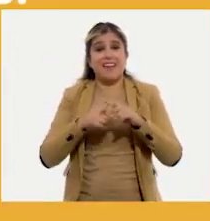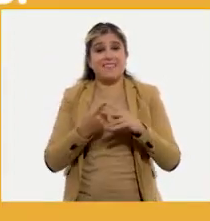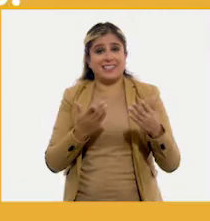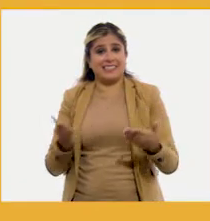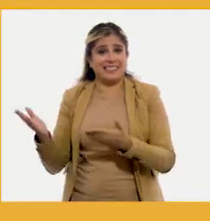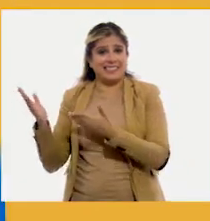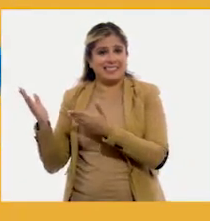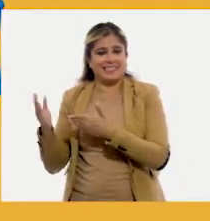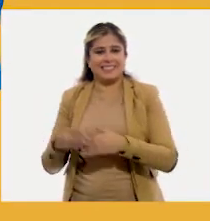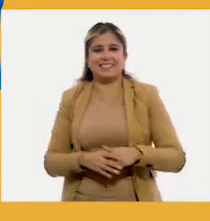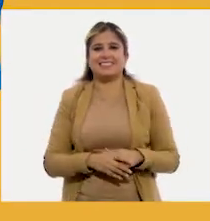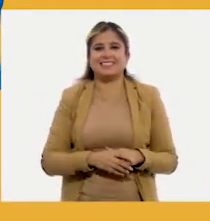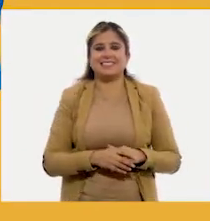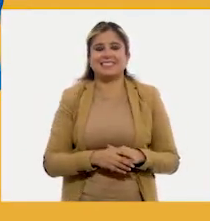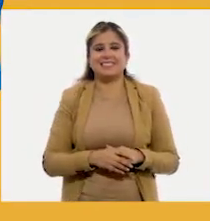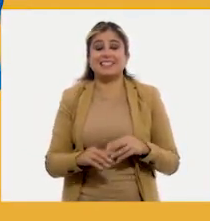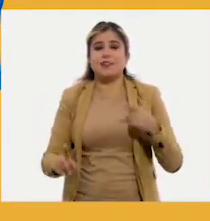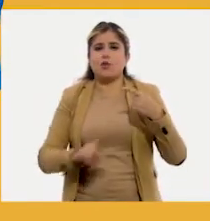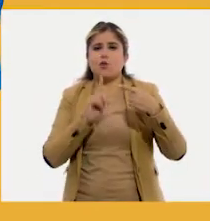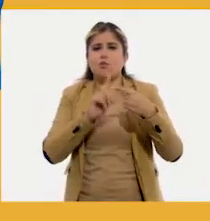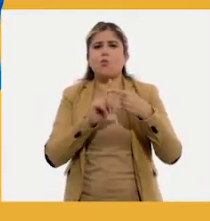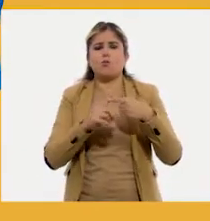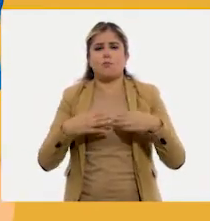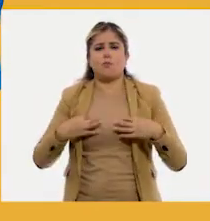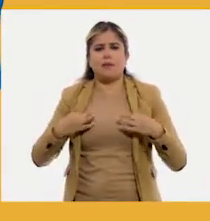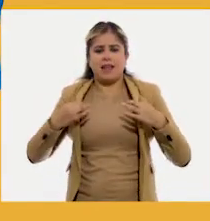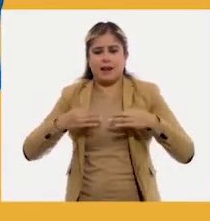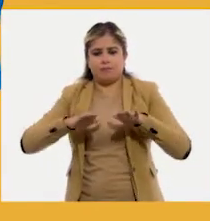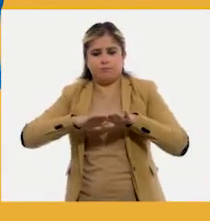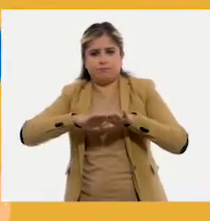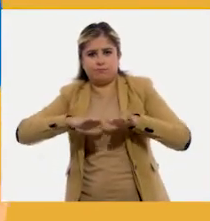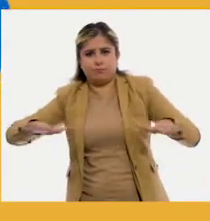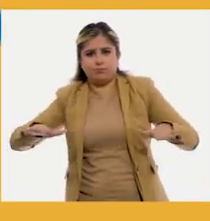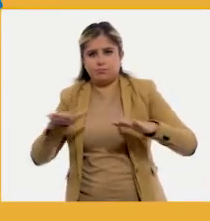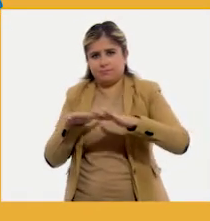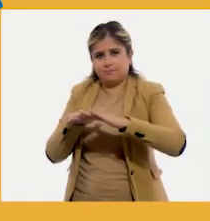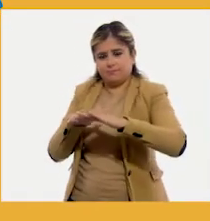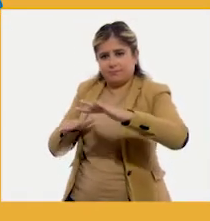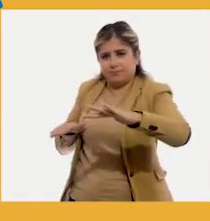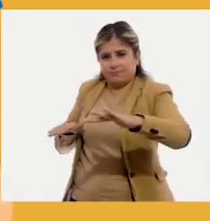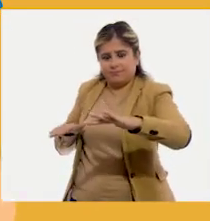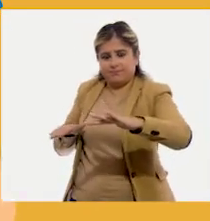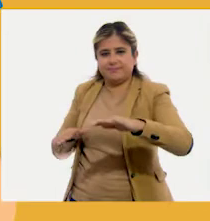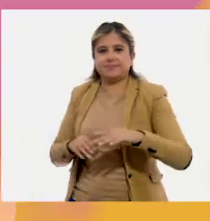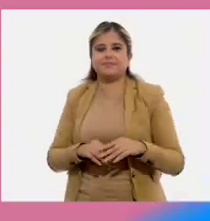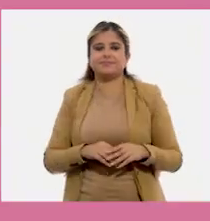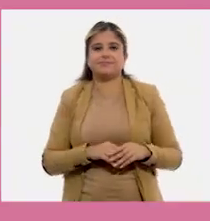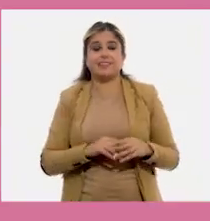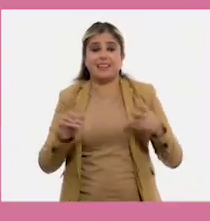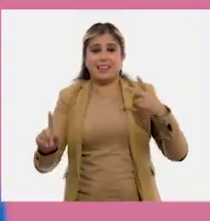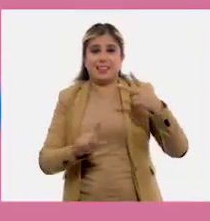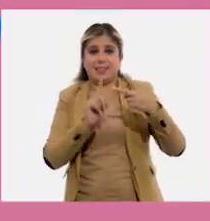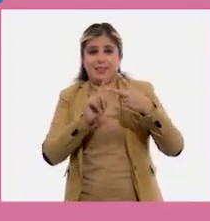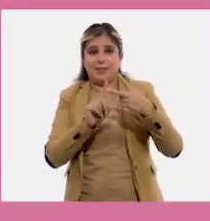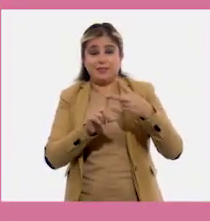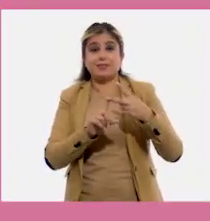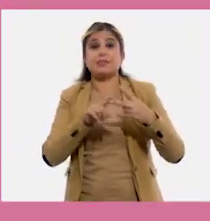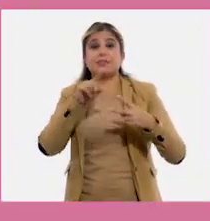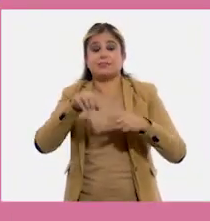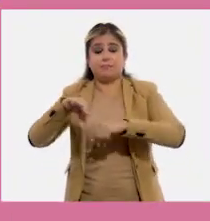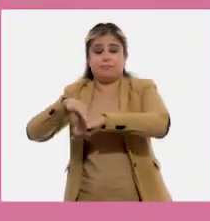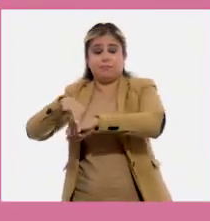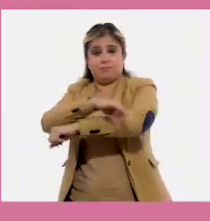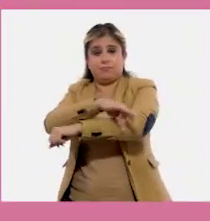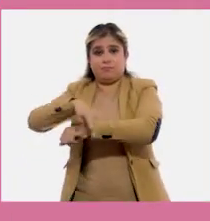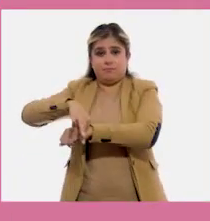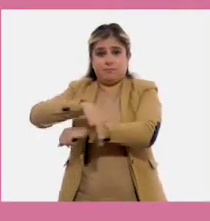¡Empecemos! 1. Estira la playera a lo largo y a lo ancho. 2. Marca con el